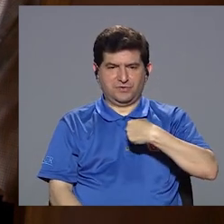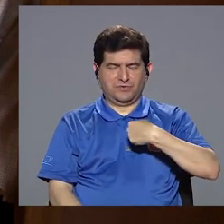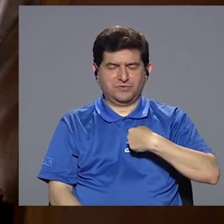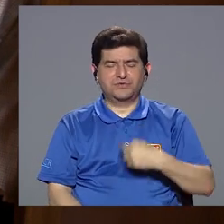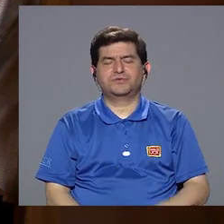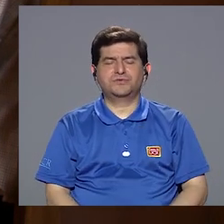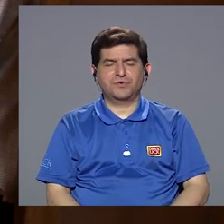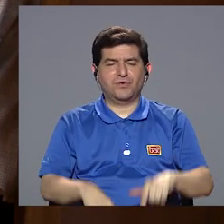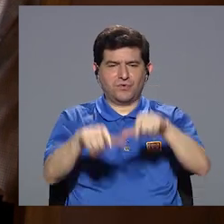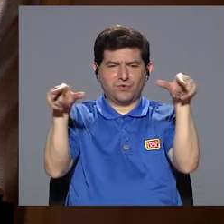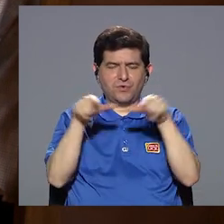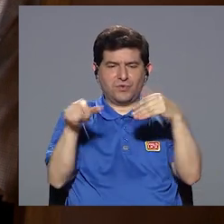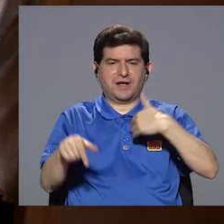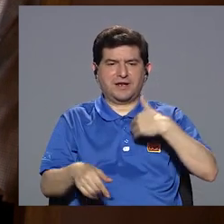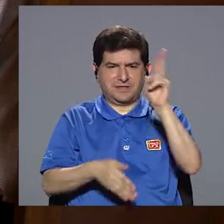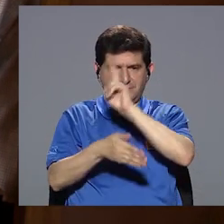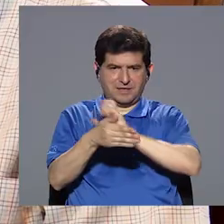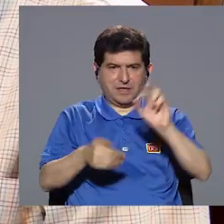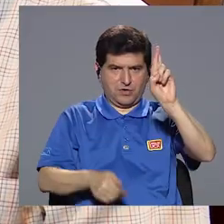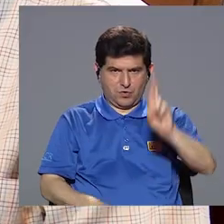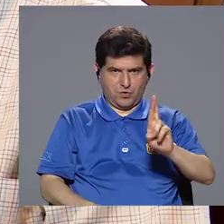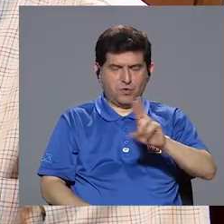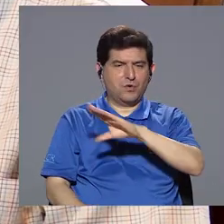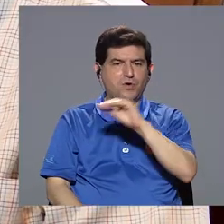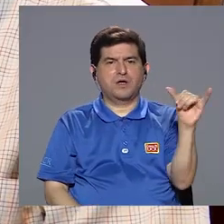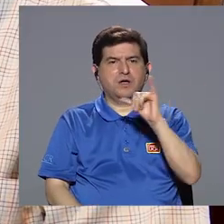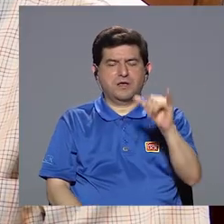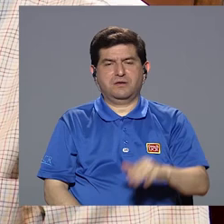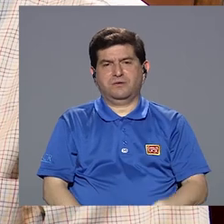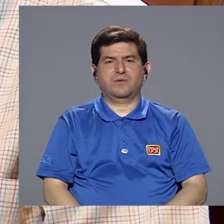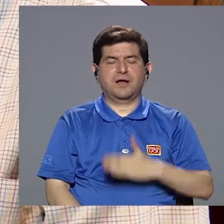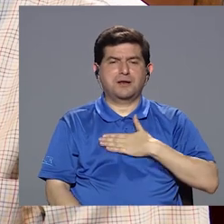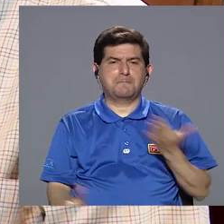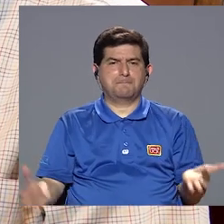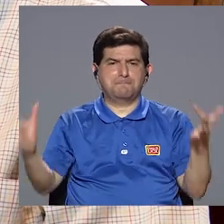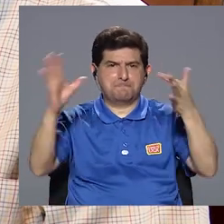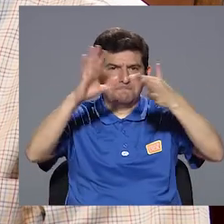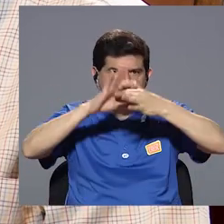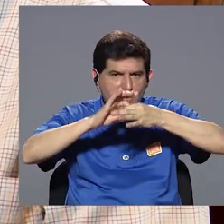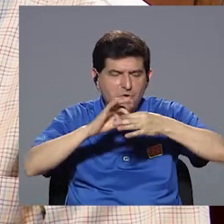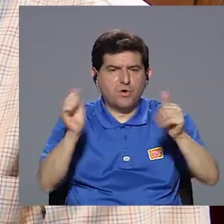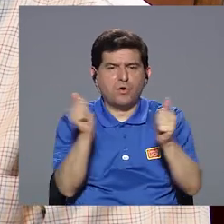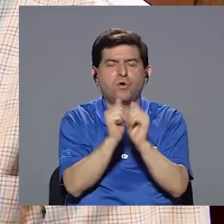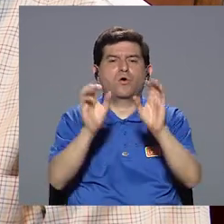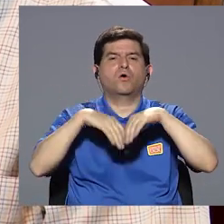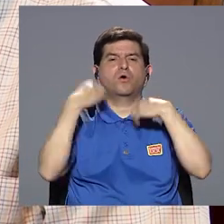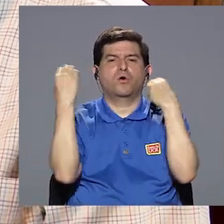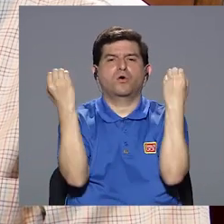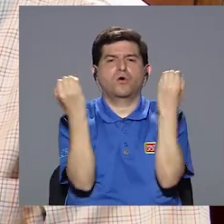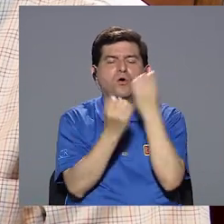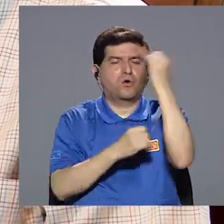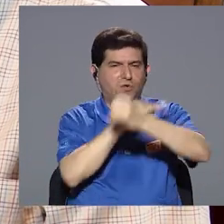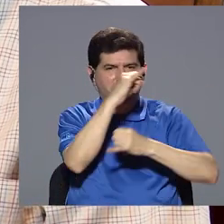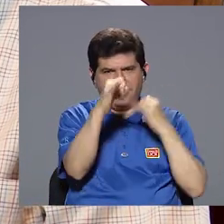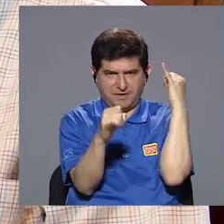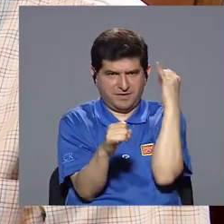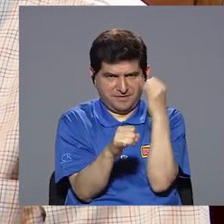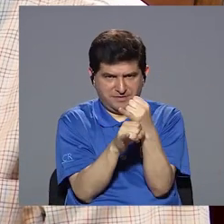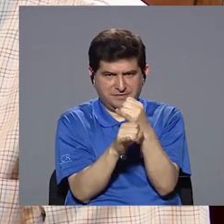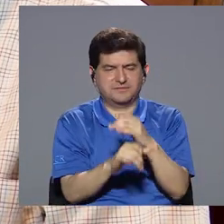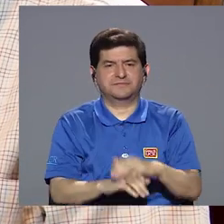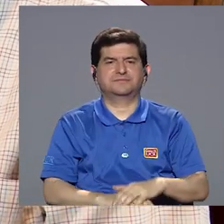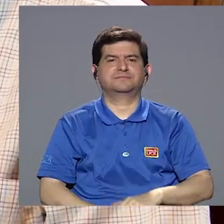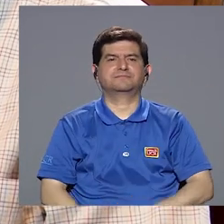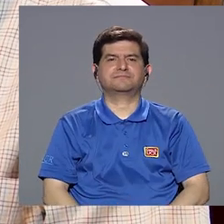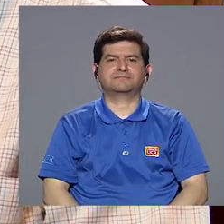posición que yo ocupo dentro de la universidad de costa rica y también por mi vinculación con algunas organizaciones